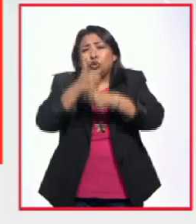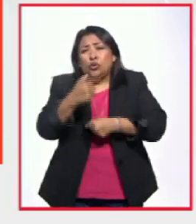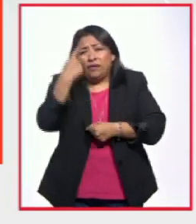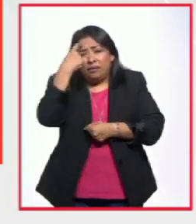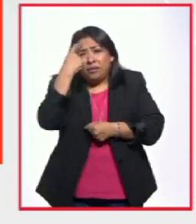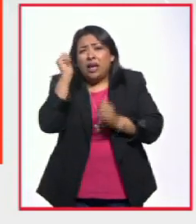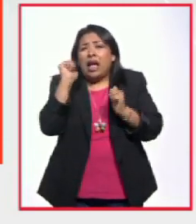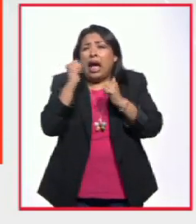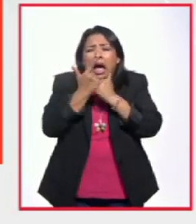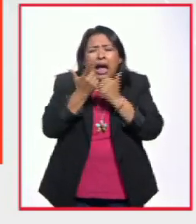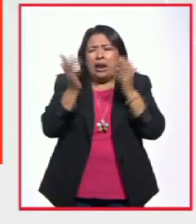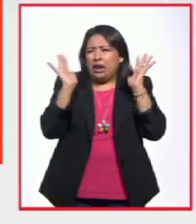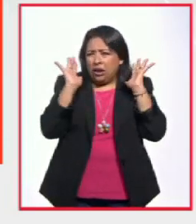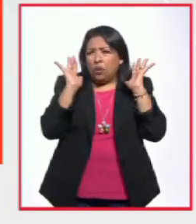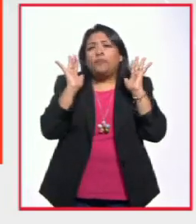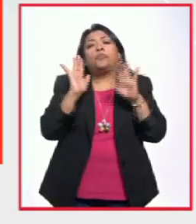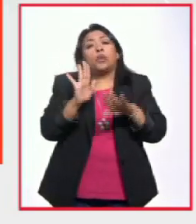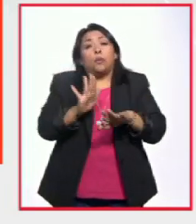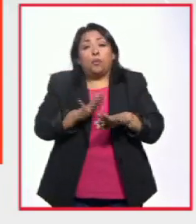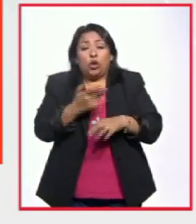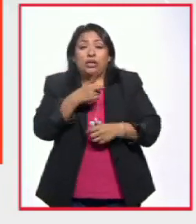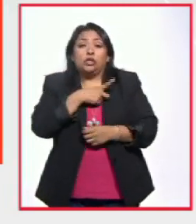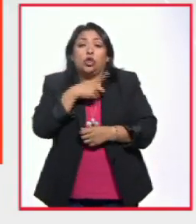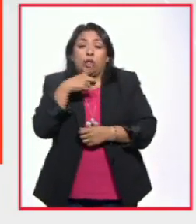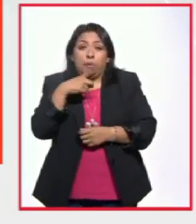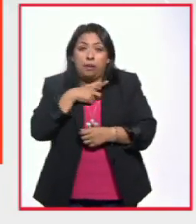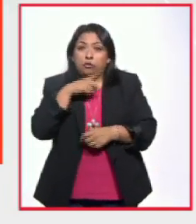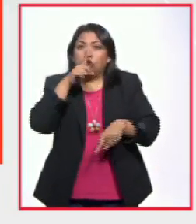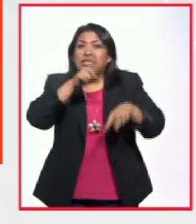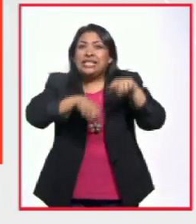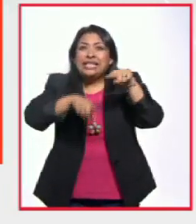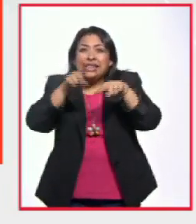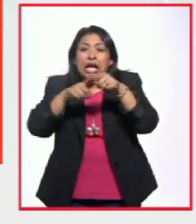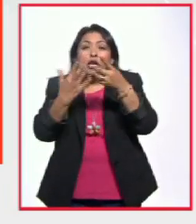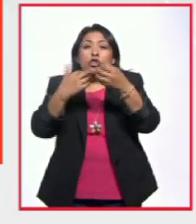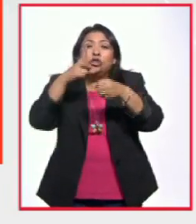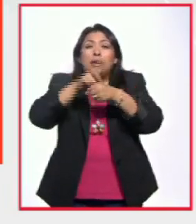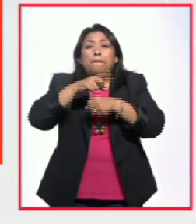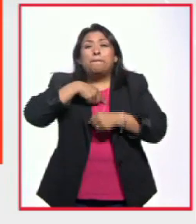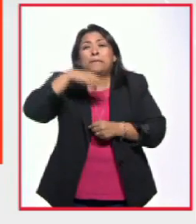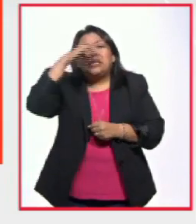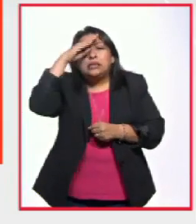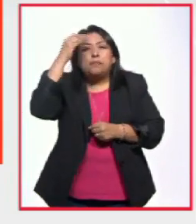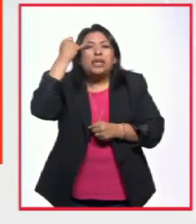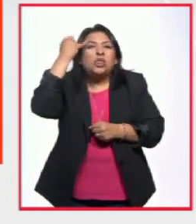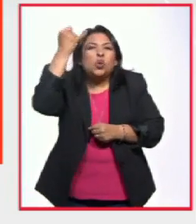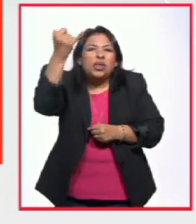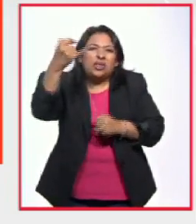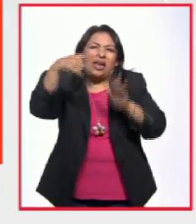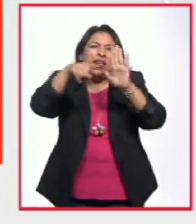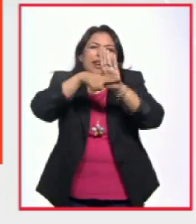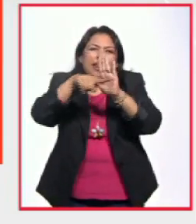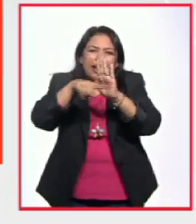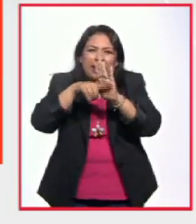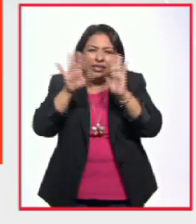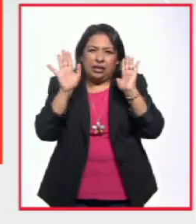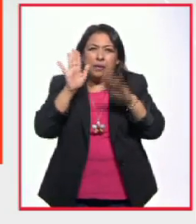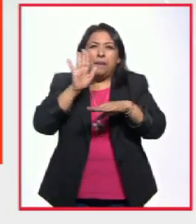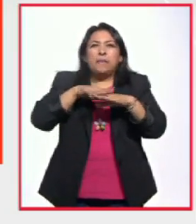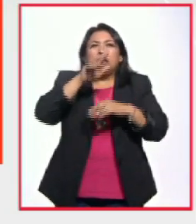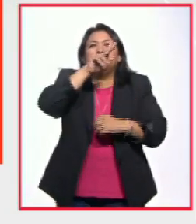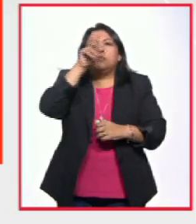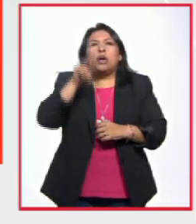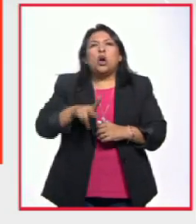mental, algún trastorno. Por lo tanto, hay que eliminar de la sociedad este tipo de ideas prejuiciosas y sobre todo